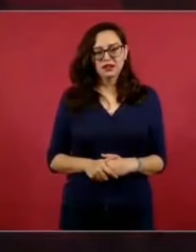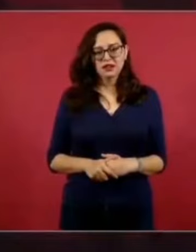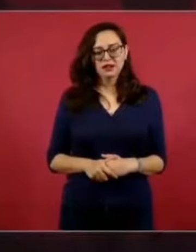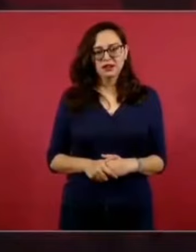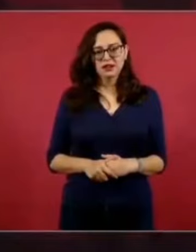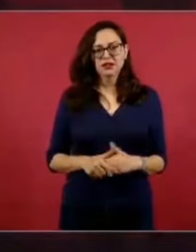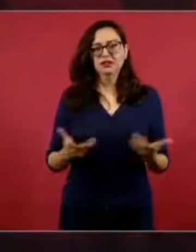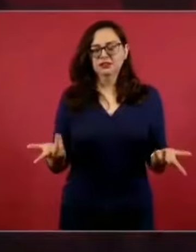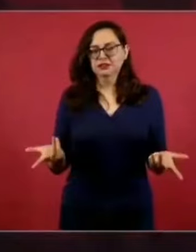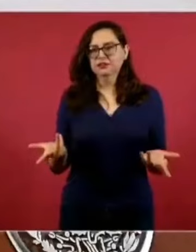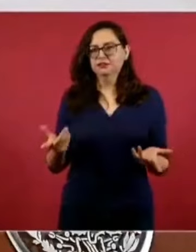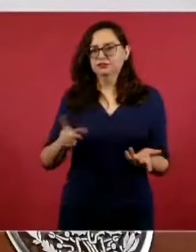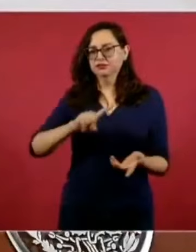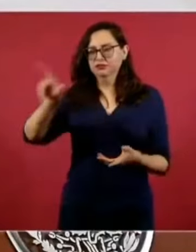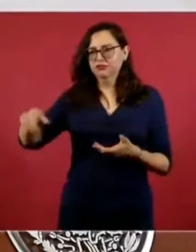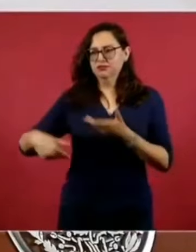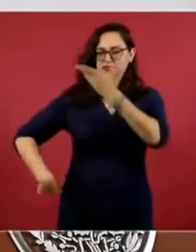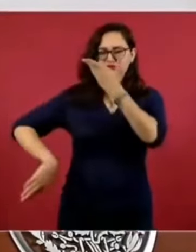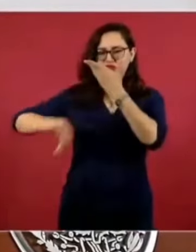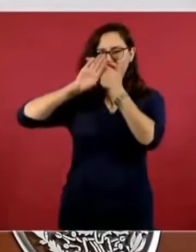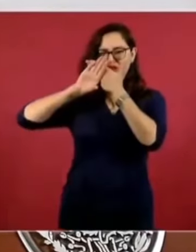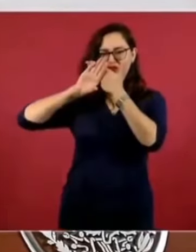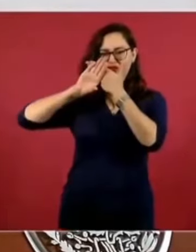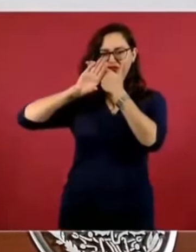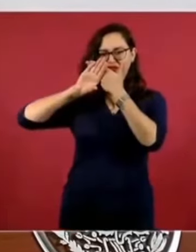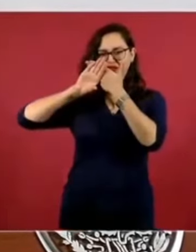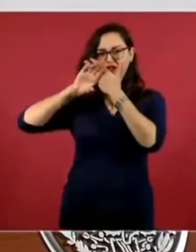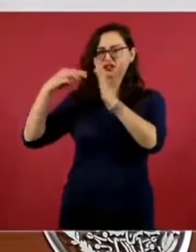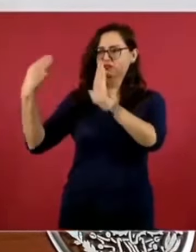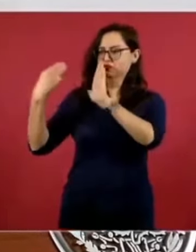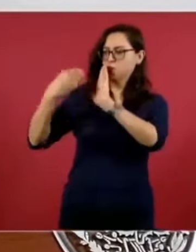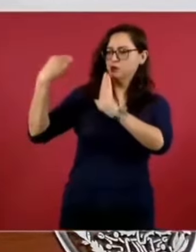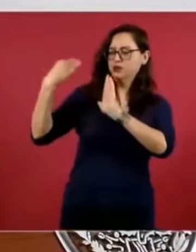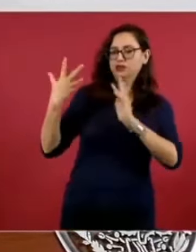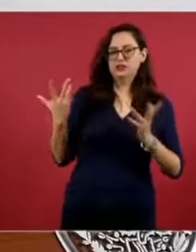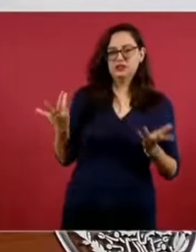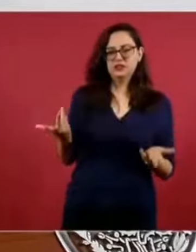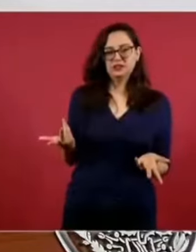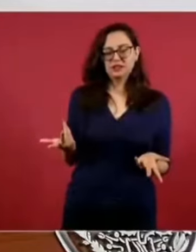este para que me este